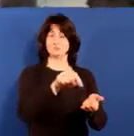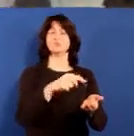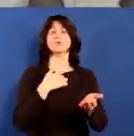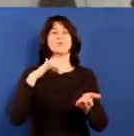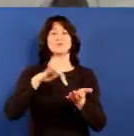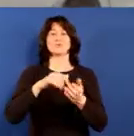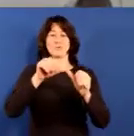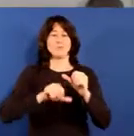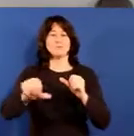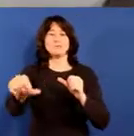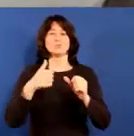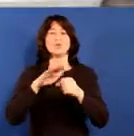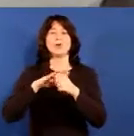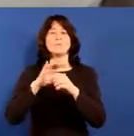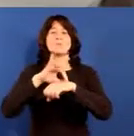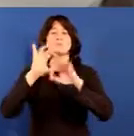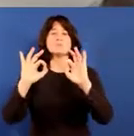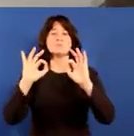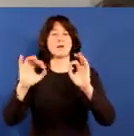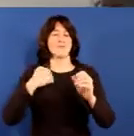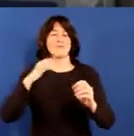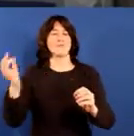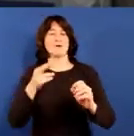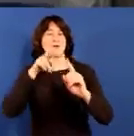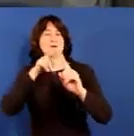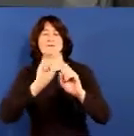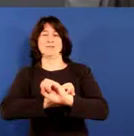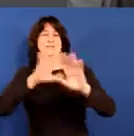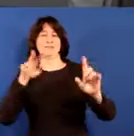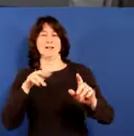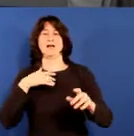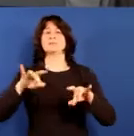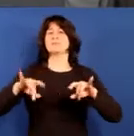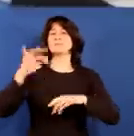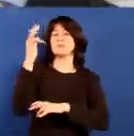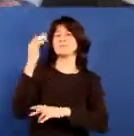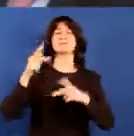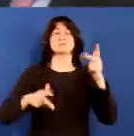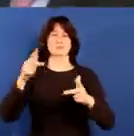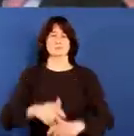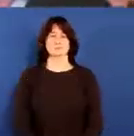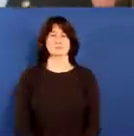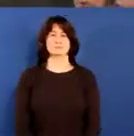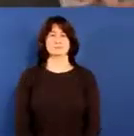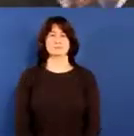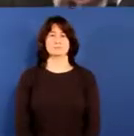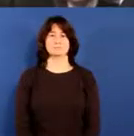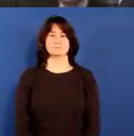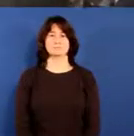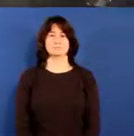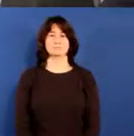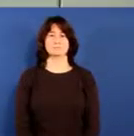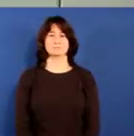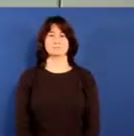una referencia sanitaria indispensable para Vizcaya y Euskadi, ha señalado Bilbao. El diputado general ha manifestado que, a pesar de que vivimos